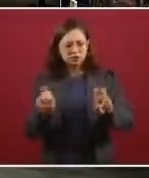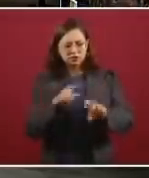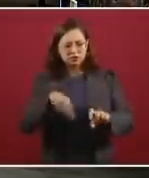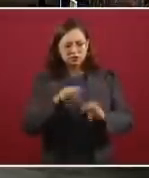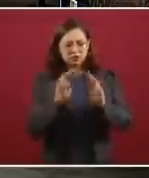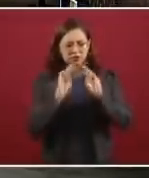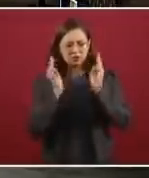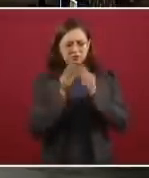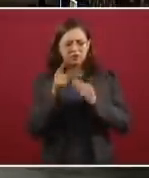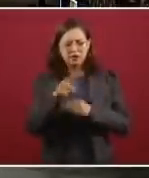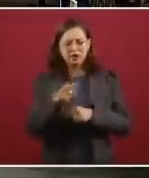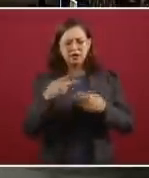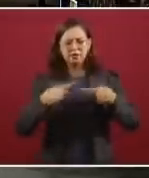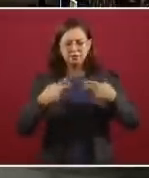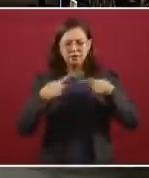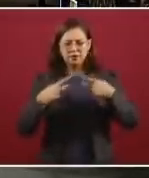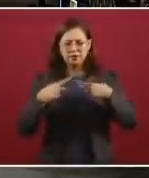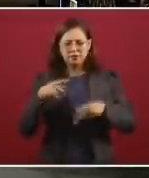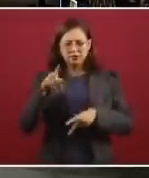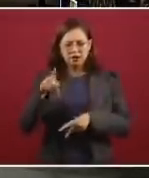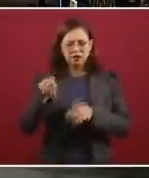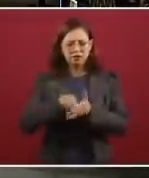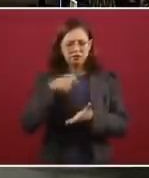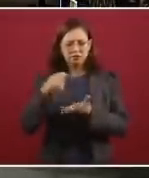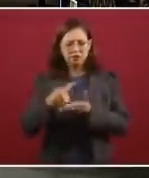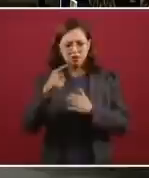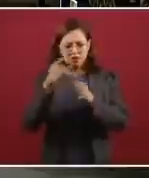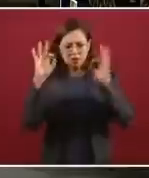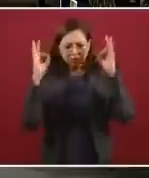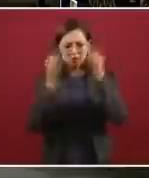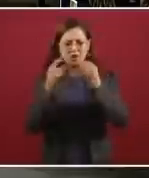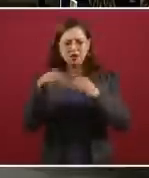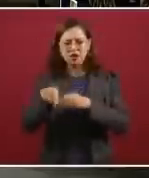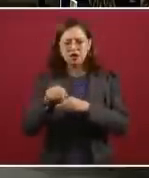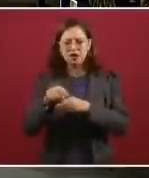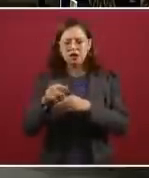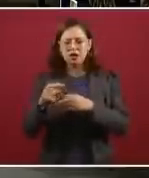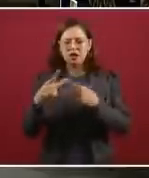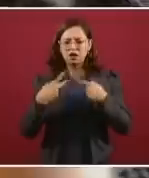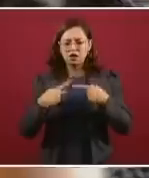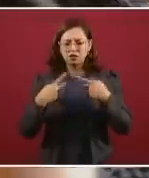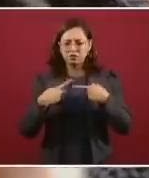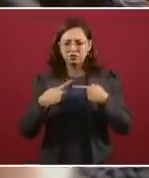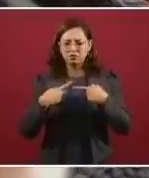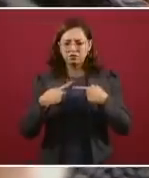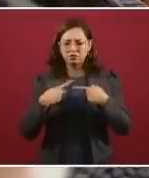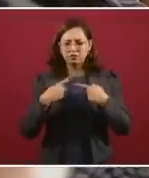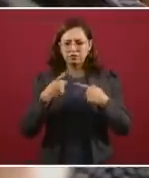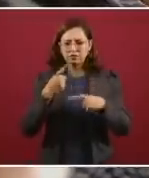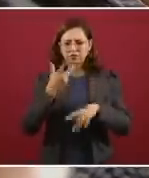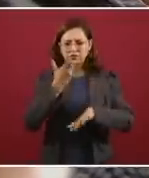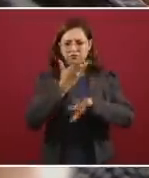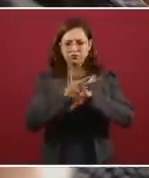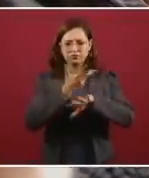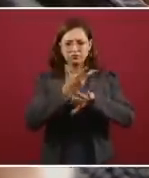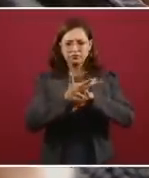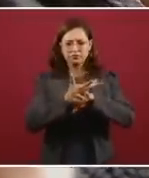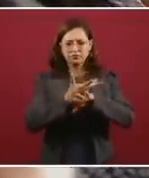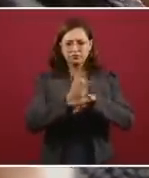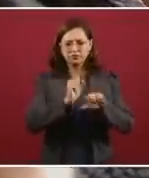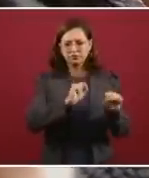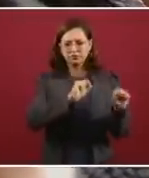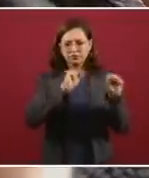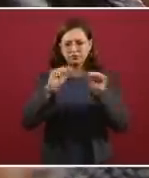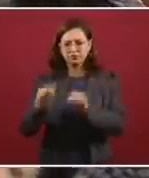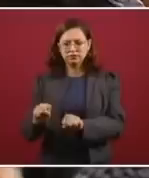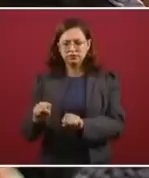de inmigración en Tamaulipas están llevando a los migrantes retornados de Estados Unidos a las estaciones de